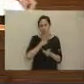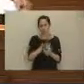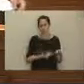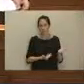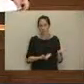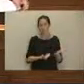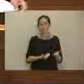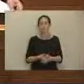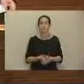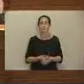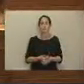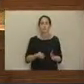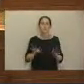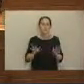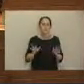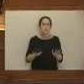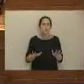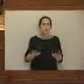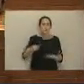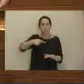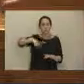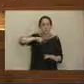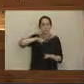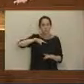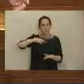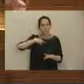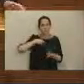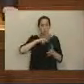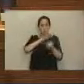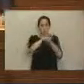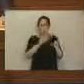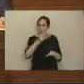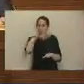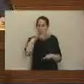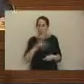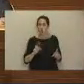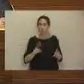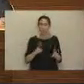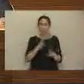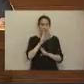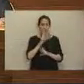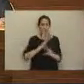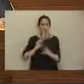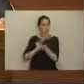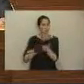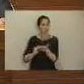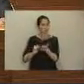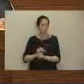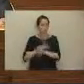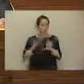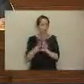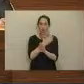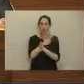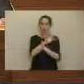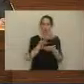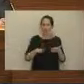en fin, que ustedes no creen en esto, ya digo, las respuestas que nos dan por escrito son muy claras. Yo se lo leí antes en un